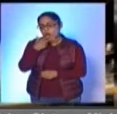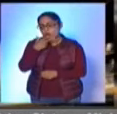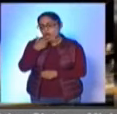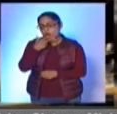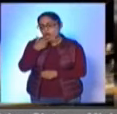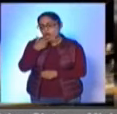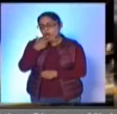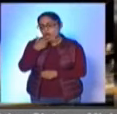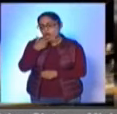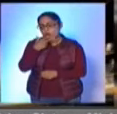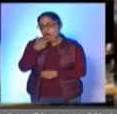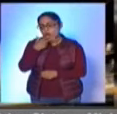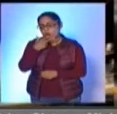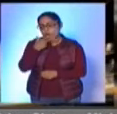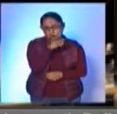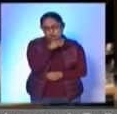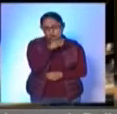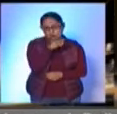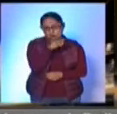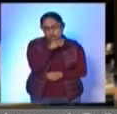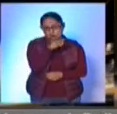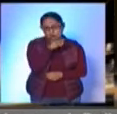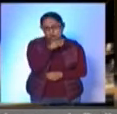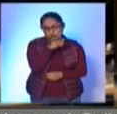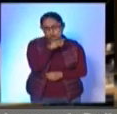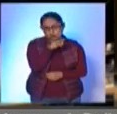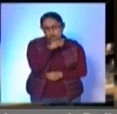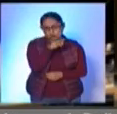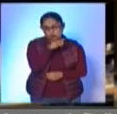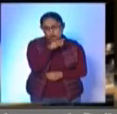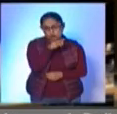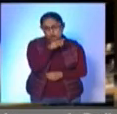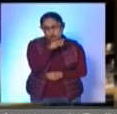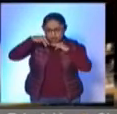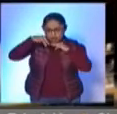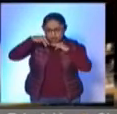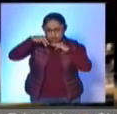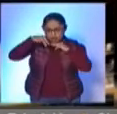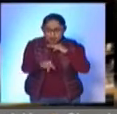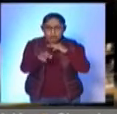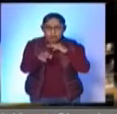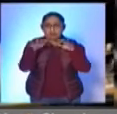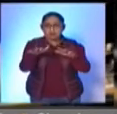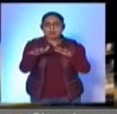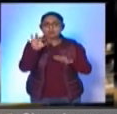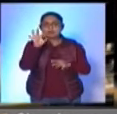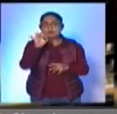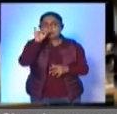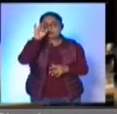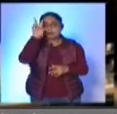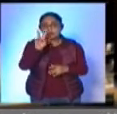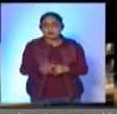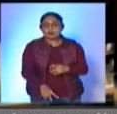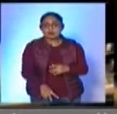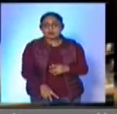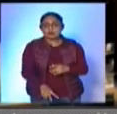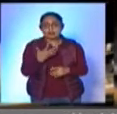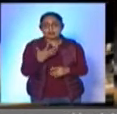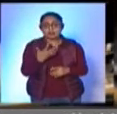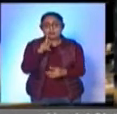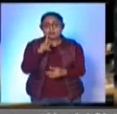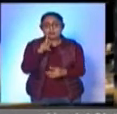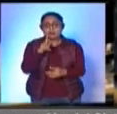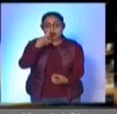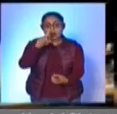Calvillo, que si tú la veías desde el cerro, se veía perfectamente formada, ¿no? Estaba como colocada en forma de cruz, con